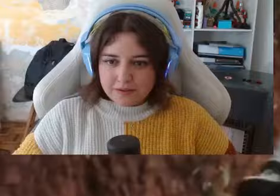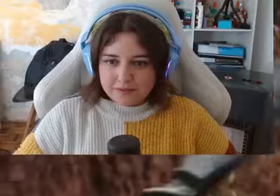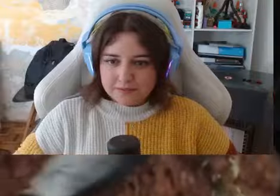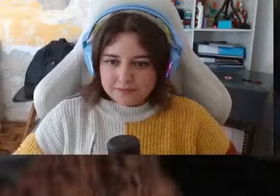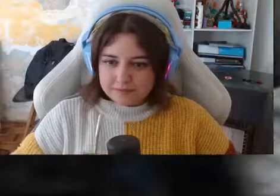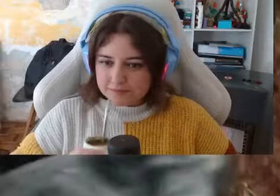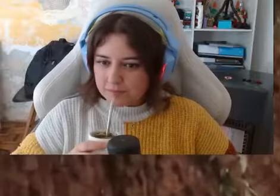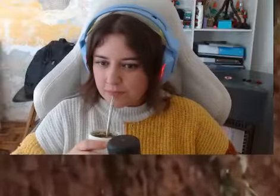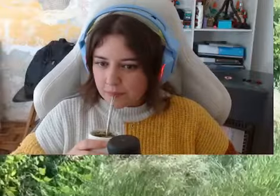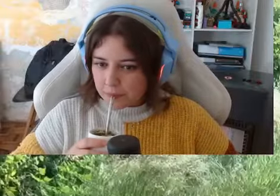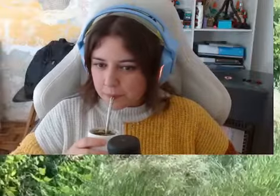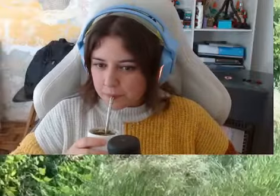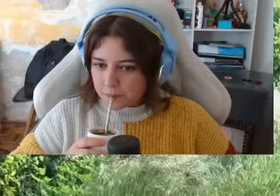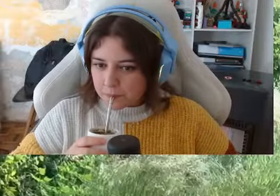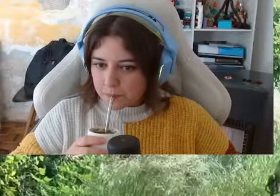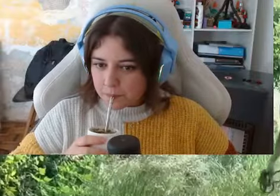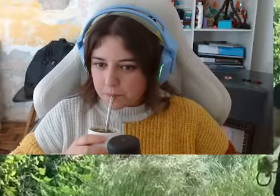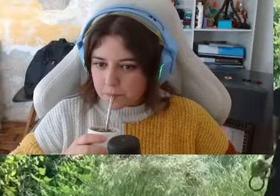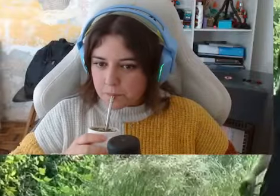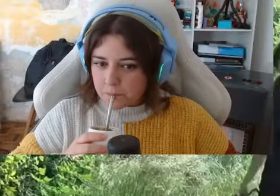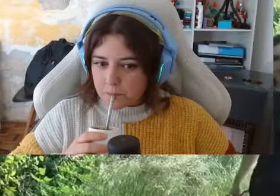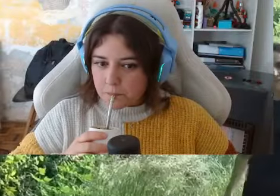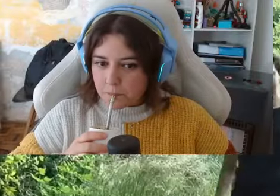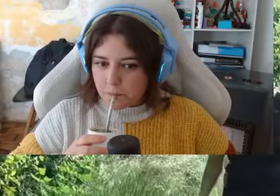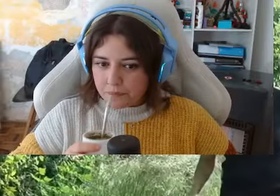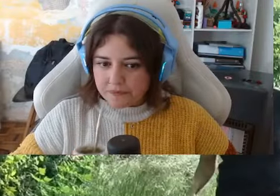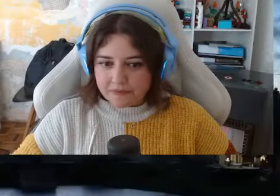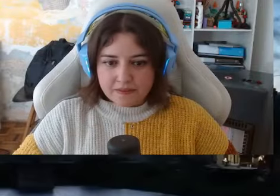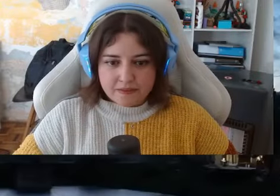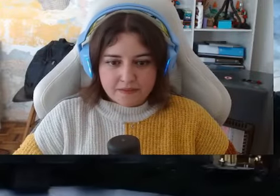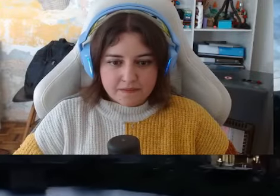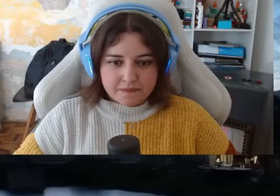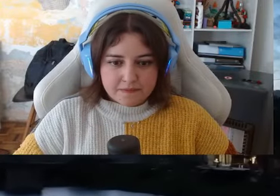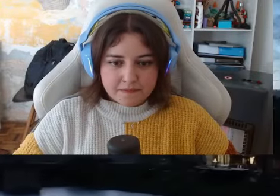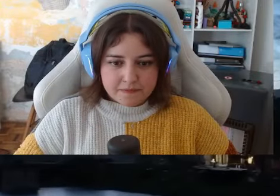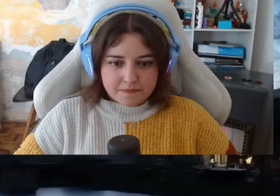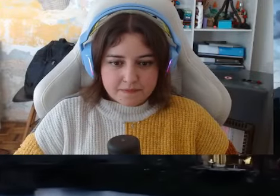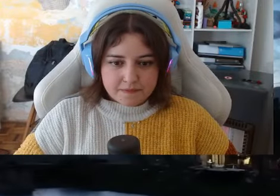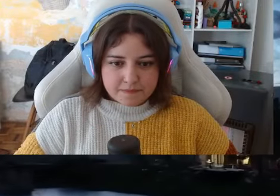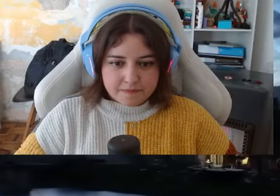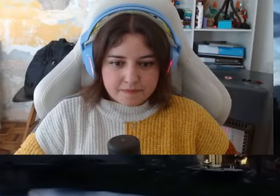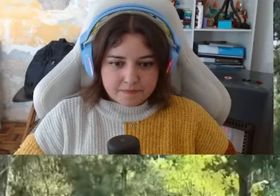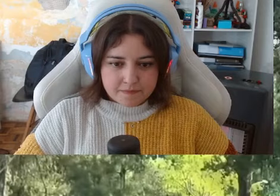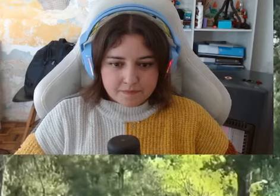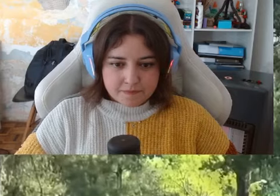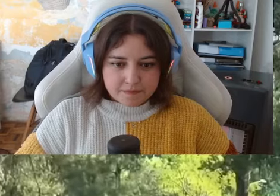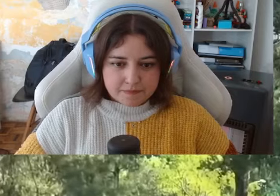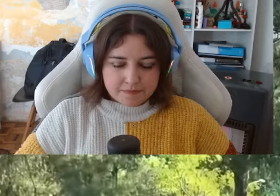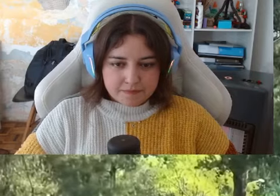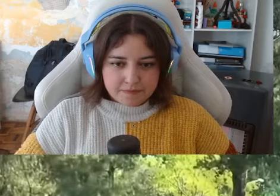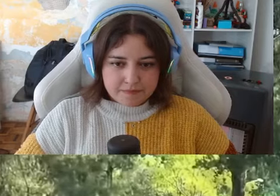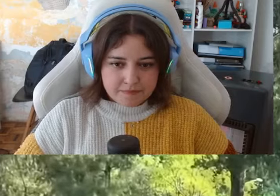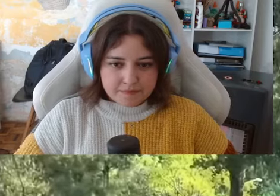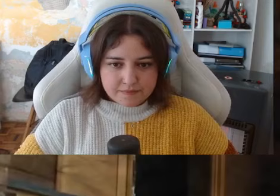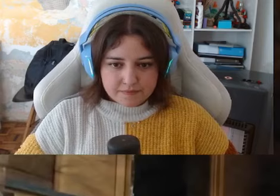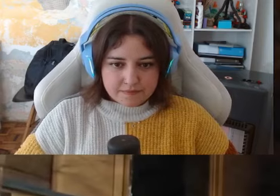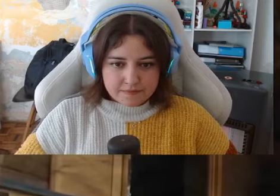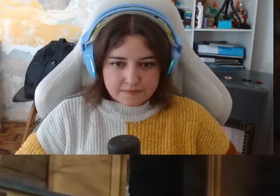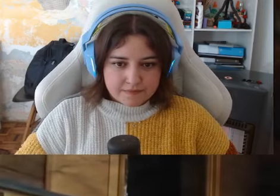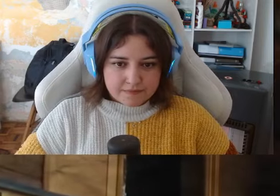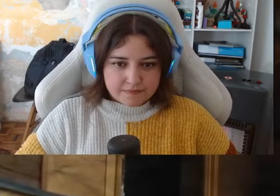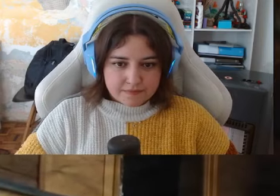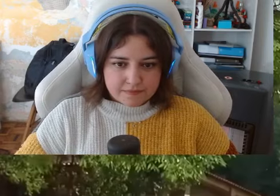trabajo. De que ya el turista pues ya camina por ese camino, ¿no? Y también las otras infraestructuras que se hicieron, por ejemplo las cabañas,